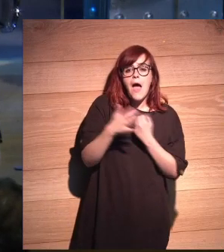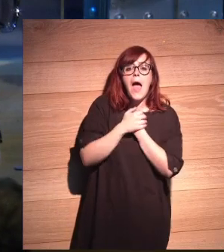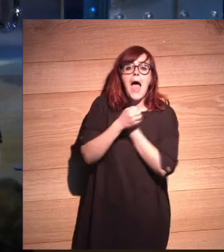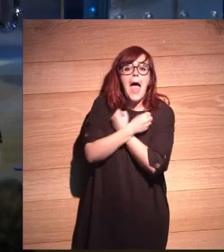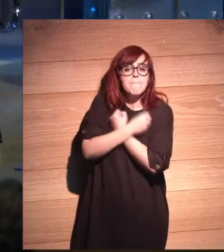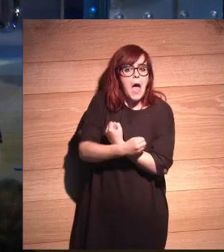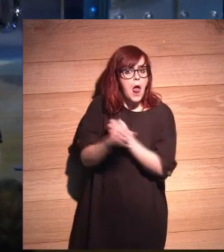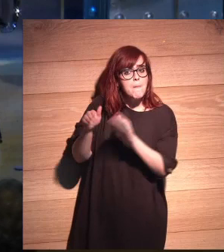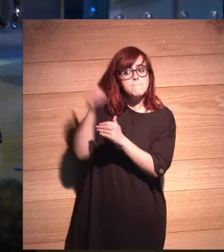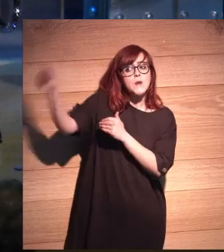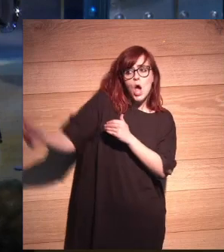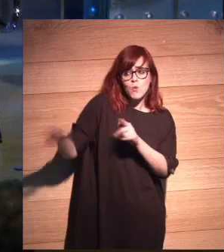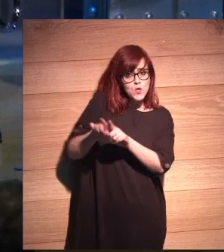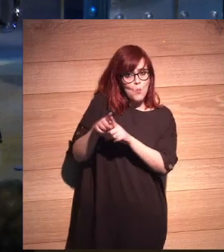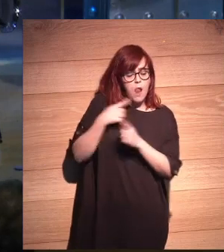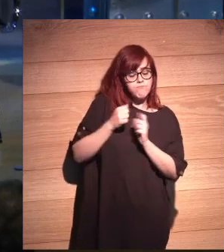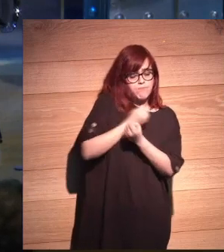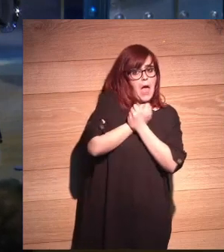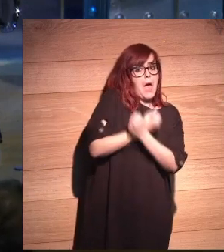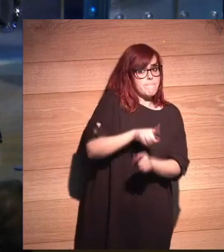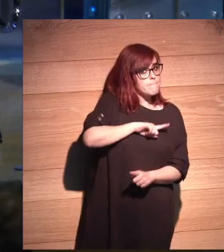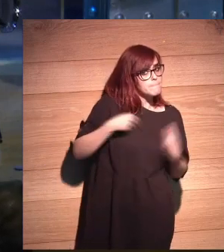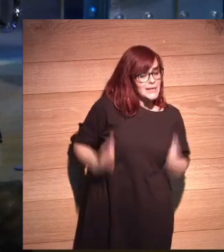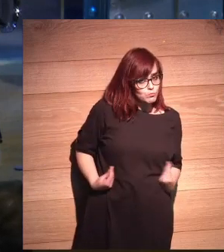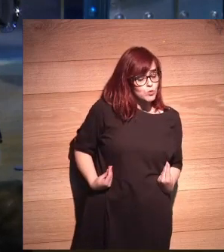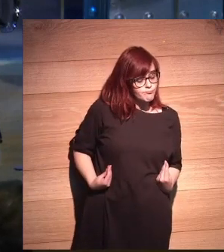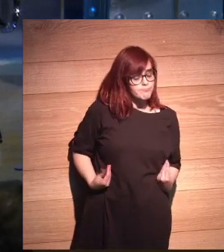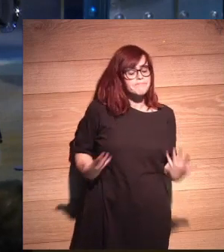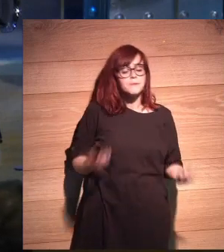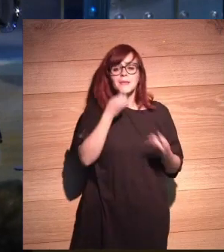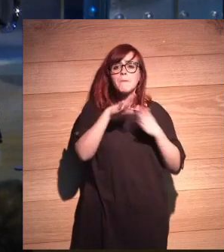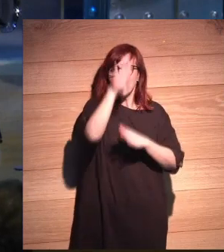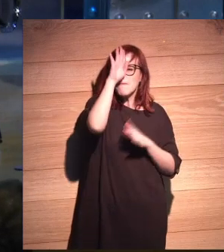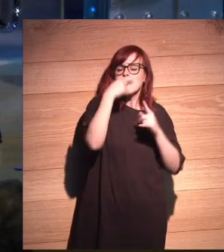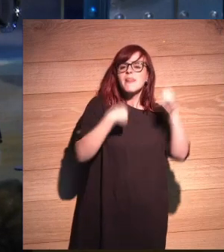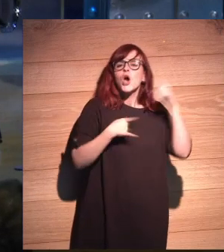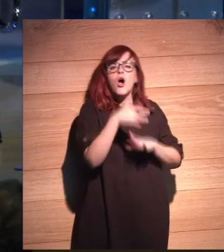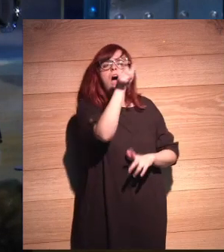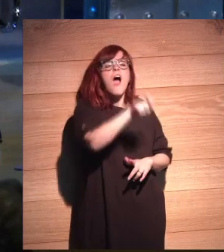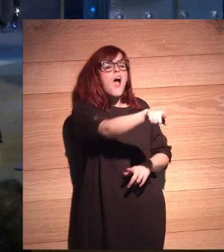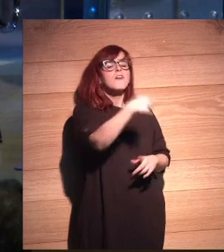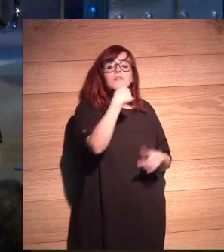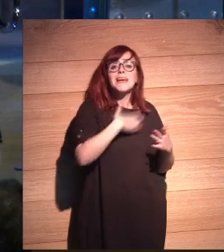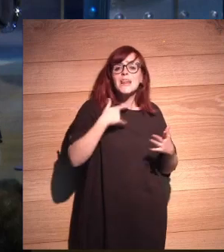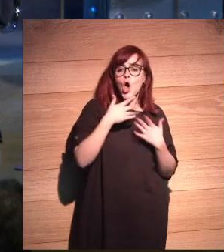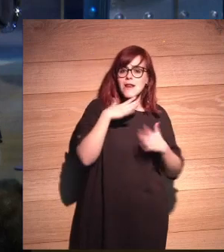acuerdo? Y después el Papa, otro día, me dijo, oiga, alerta, no quiero que a los niños musulmanes me los hagan